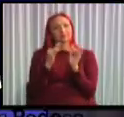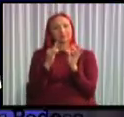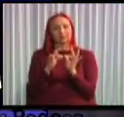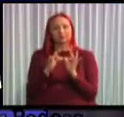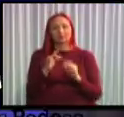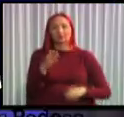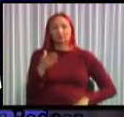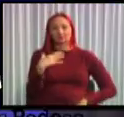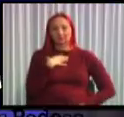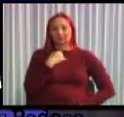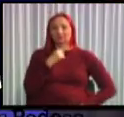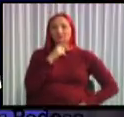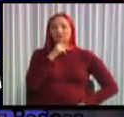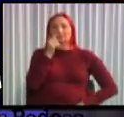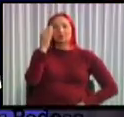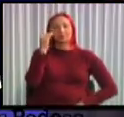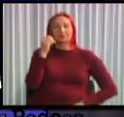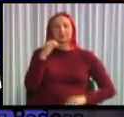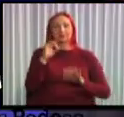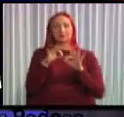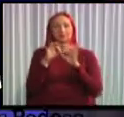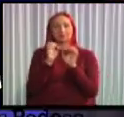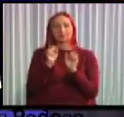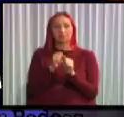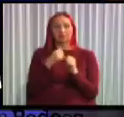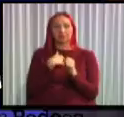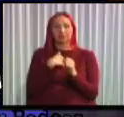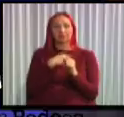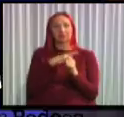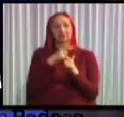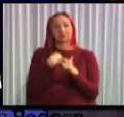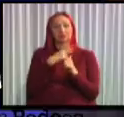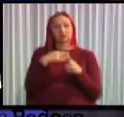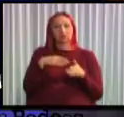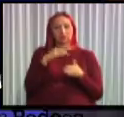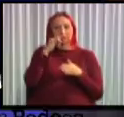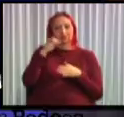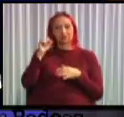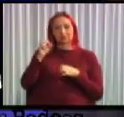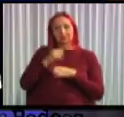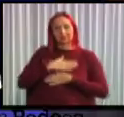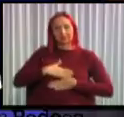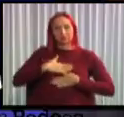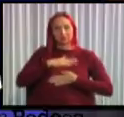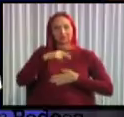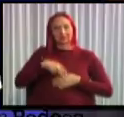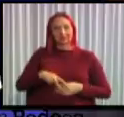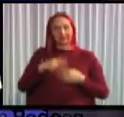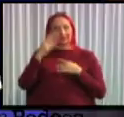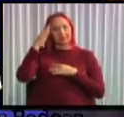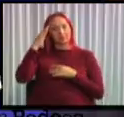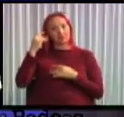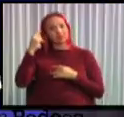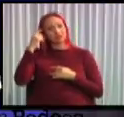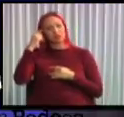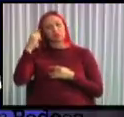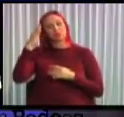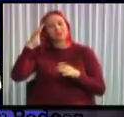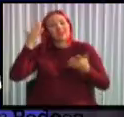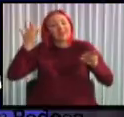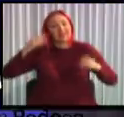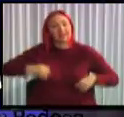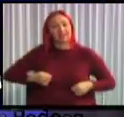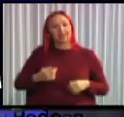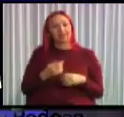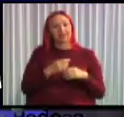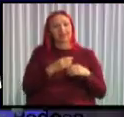tratemos de que la salud realmente, porque es lo más importante que podemos tener, y que nuestros niños puedan disfrutar de la vida, porque yo no sé qué le diga, de